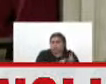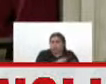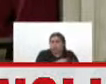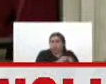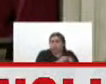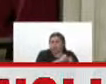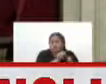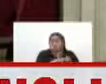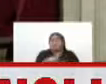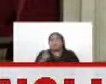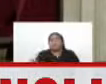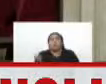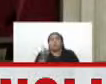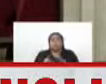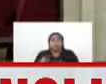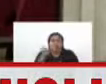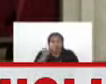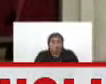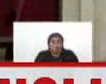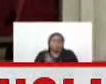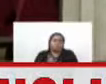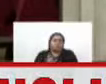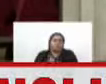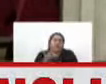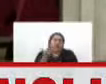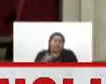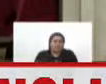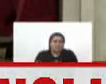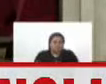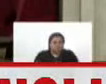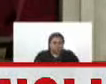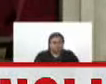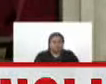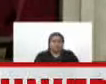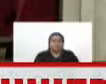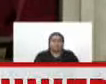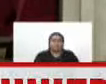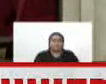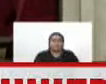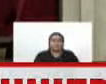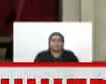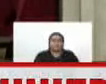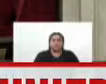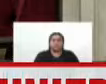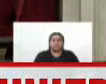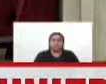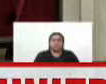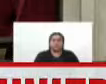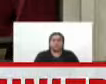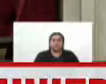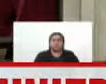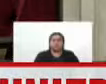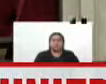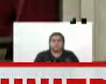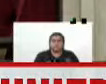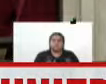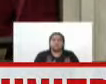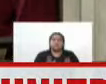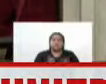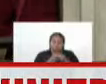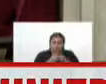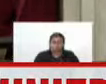que el Congreso lo apruebe y queda sujeto a que el Congreso lo apruebe o lo rechace eventualmente. Por eso